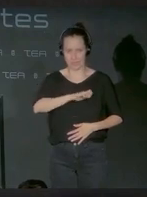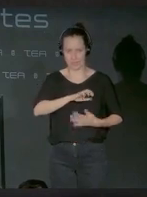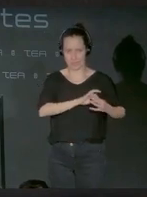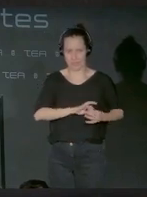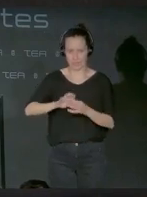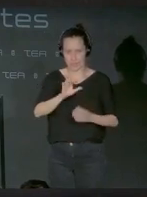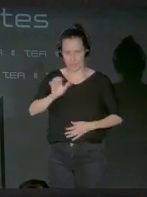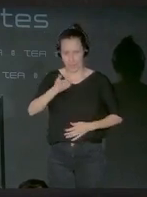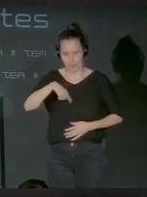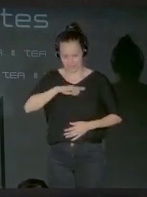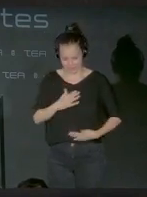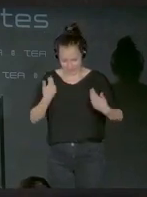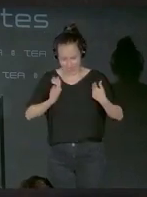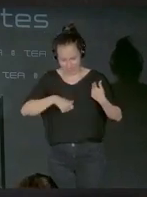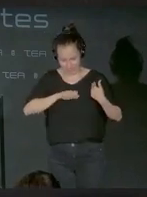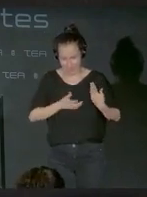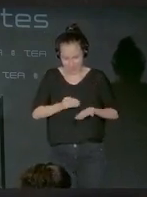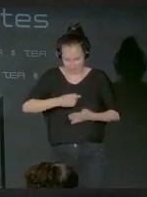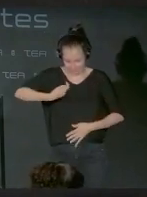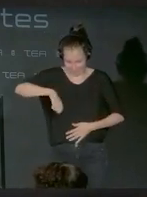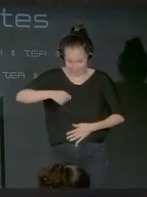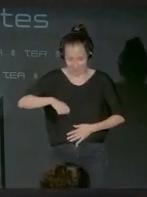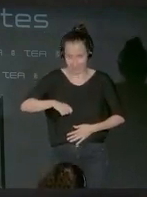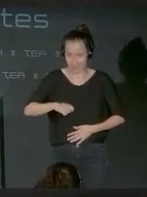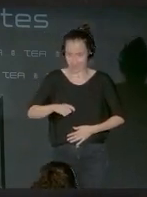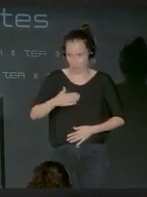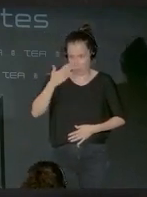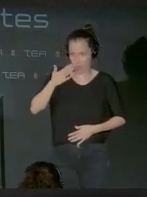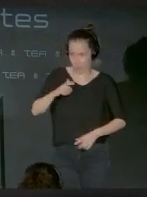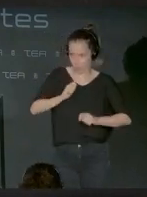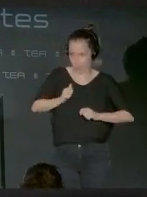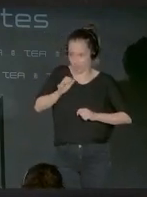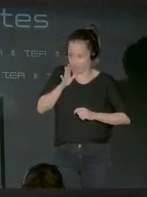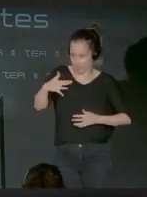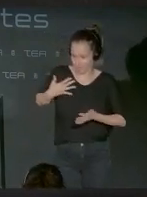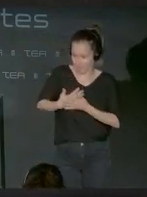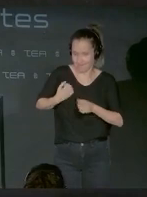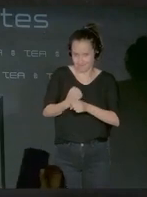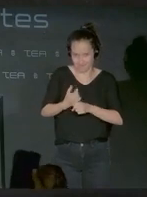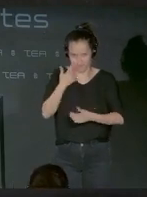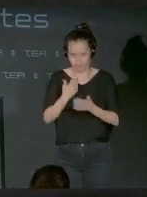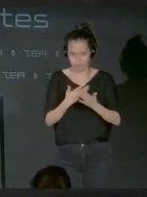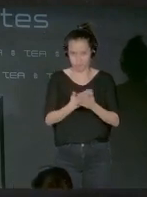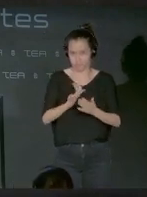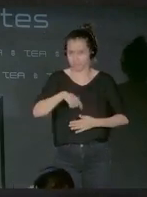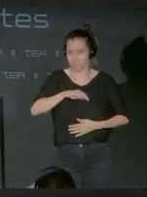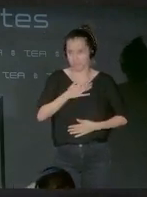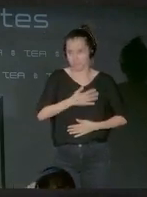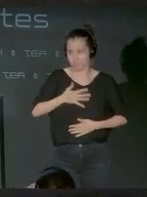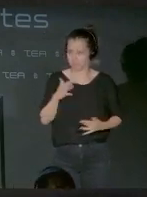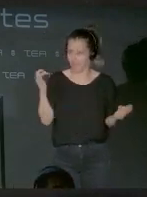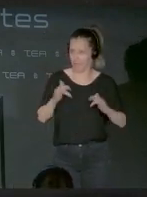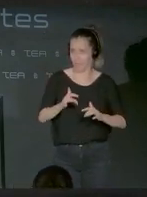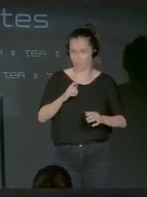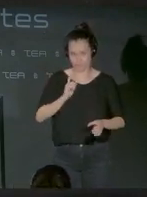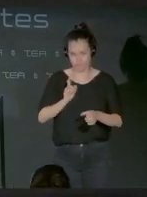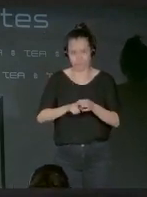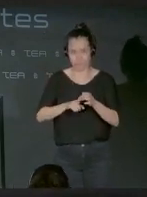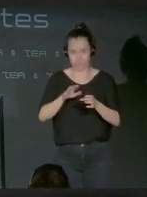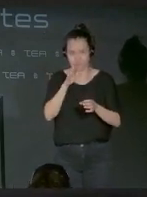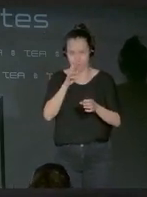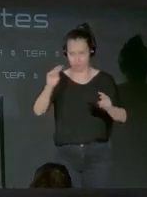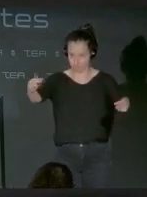hemos participado en el camino que nos ha llevado hasta aquí estamos encantados de formar parte de este encuentro que sitúa España en el foco de la industria Europea de videojuegos